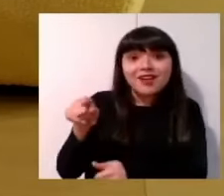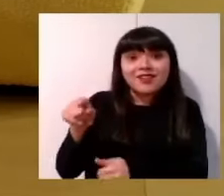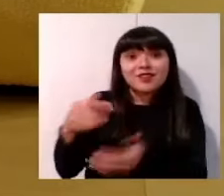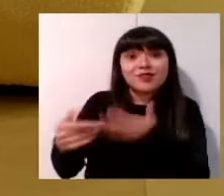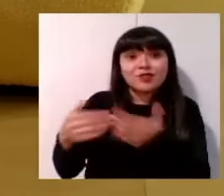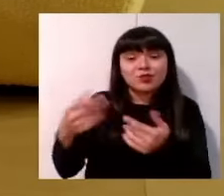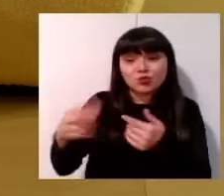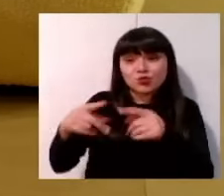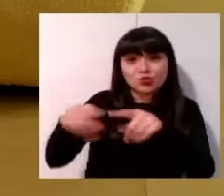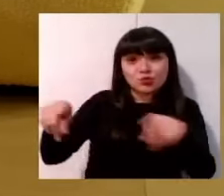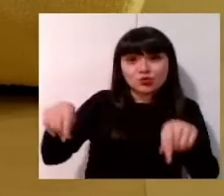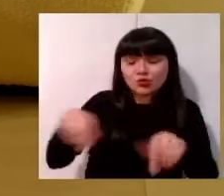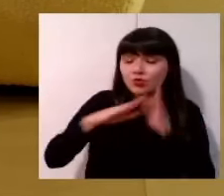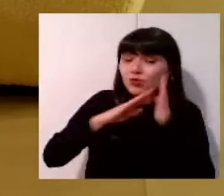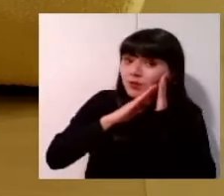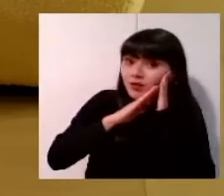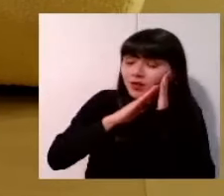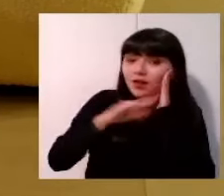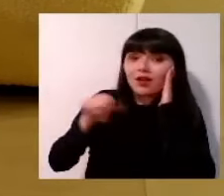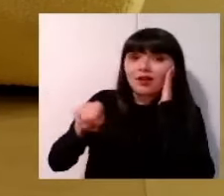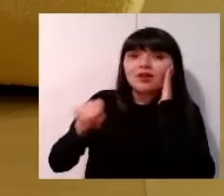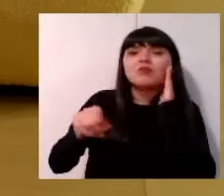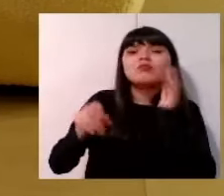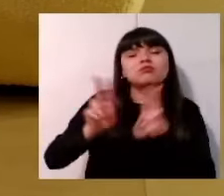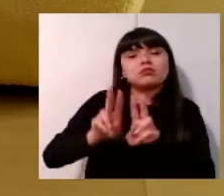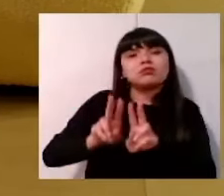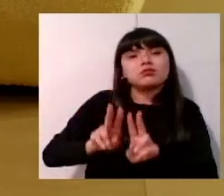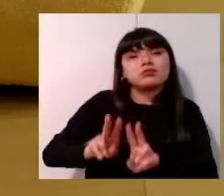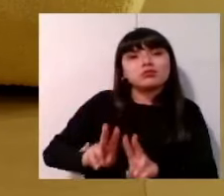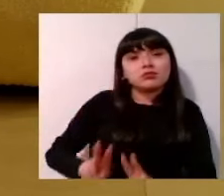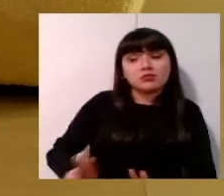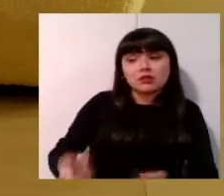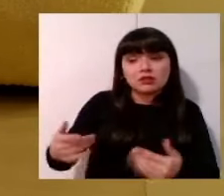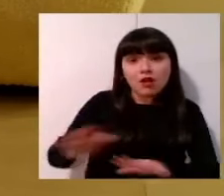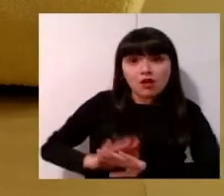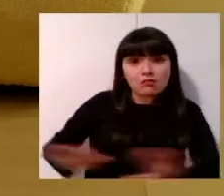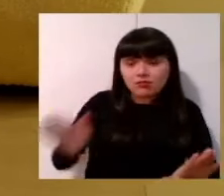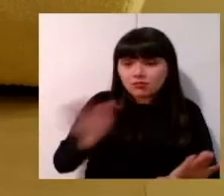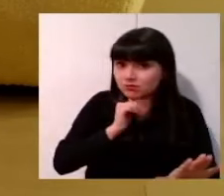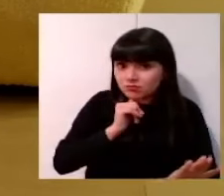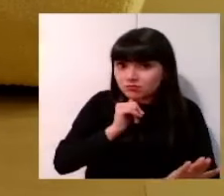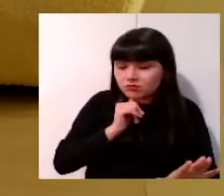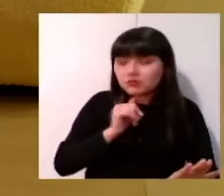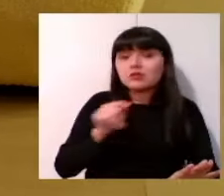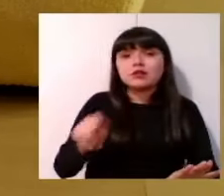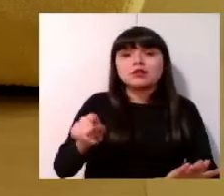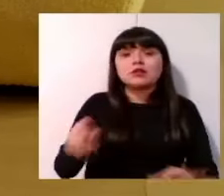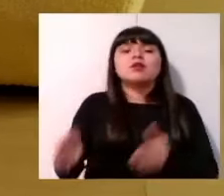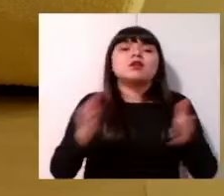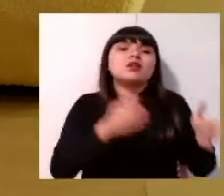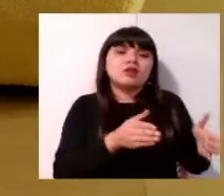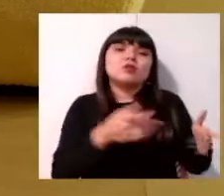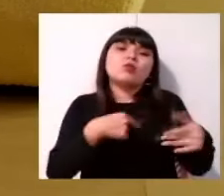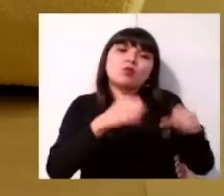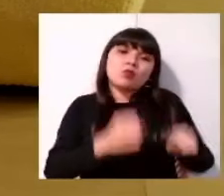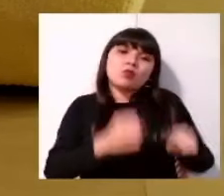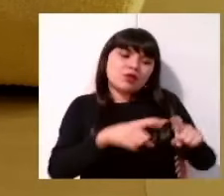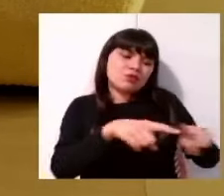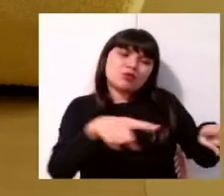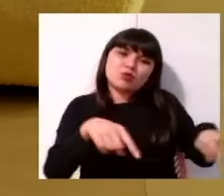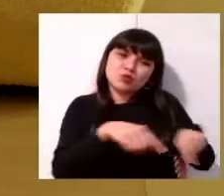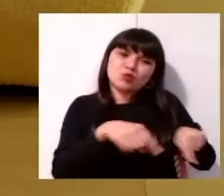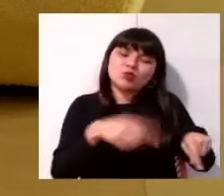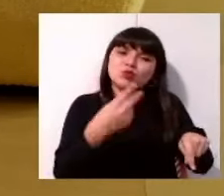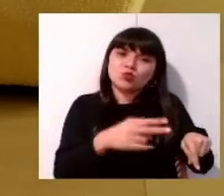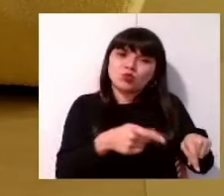sin sacarlo, también tratar de calmarlo. Y si eso ya no funciona, ahí recién sacarlo de su cama o de su cuna, pero idealmente no